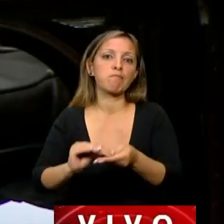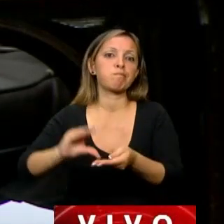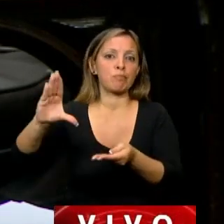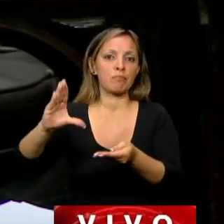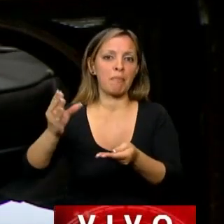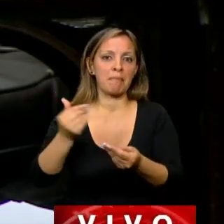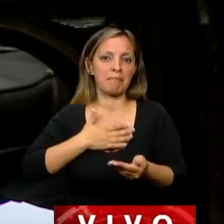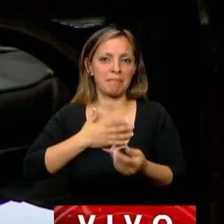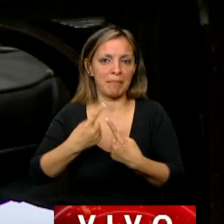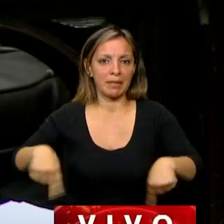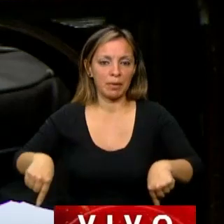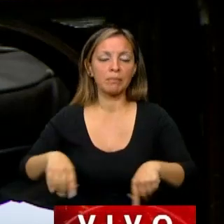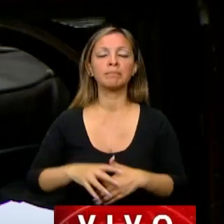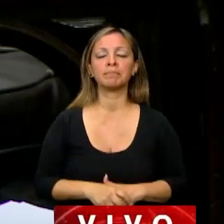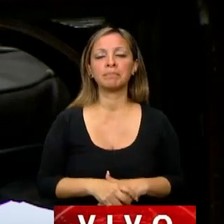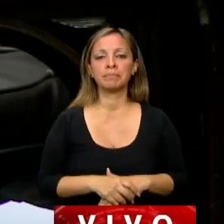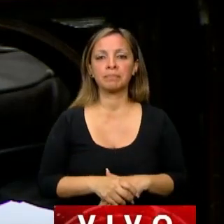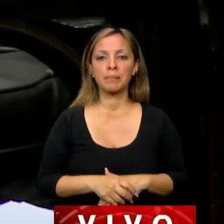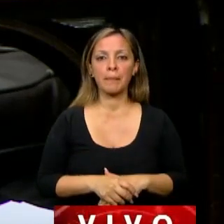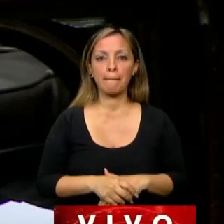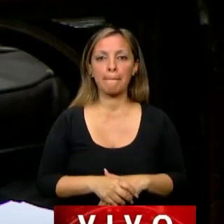a título gratuito